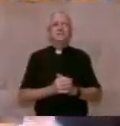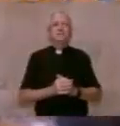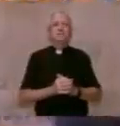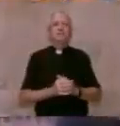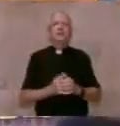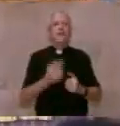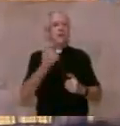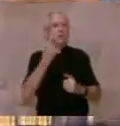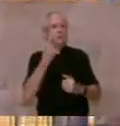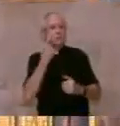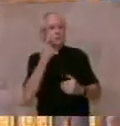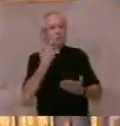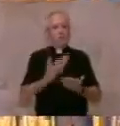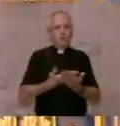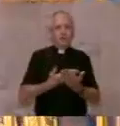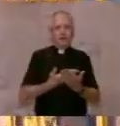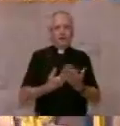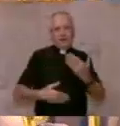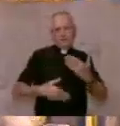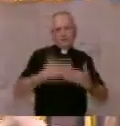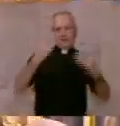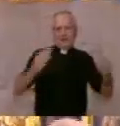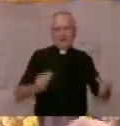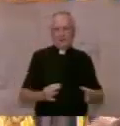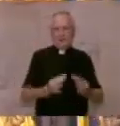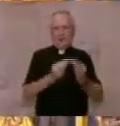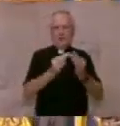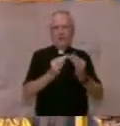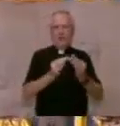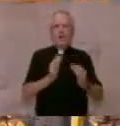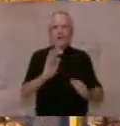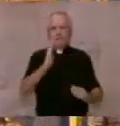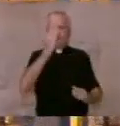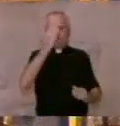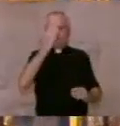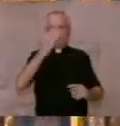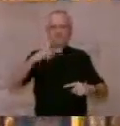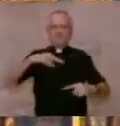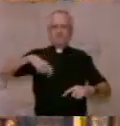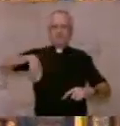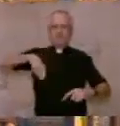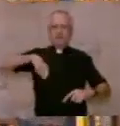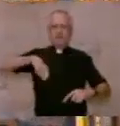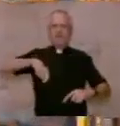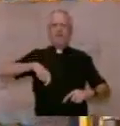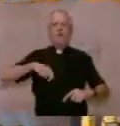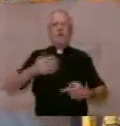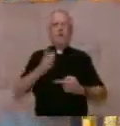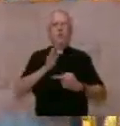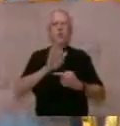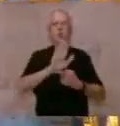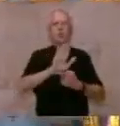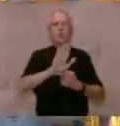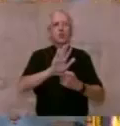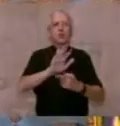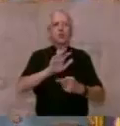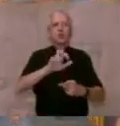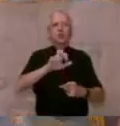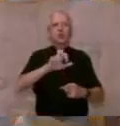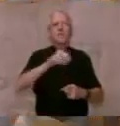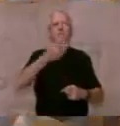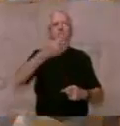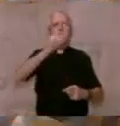Comprobar, inicialmente la celebración la preside el nuncio de su santidad en España y Andorra, el excelentísimo y reverendísimo